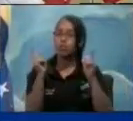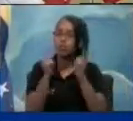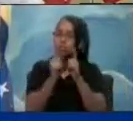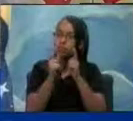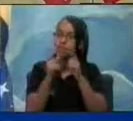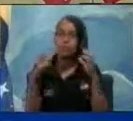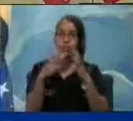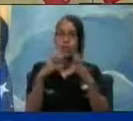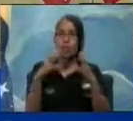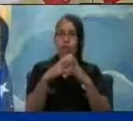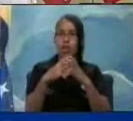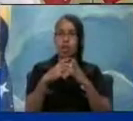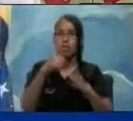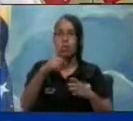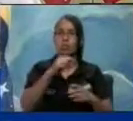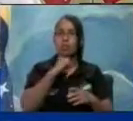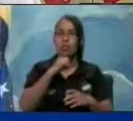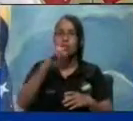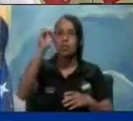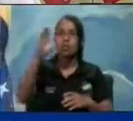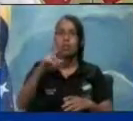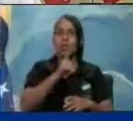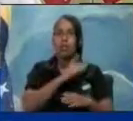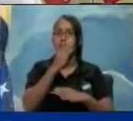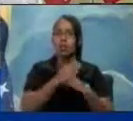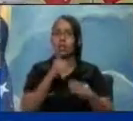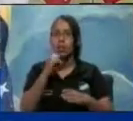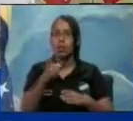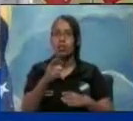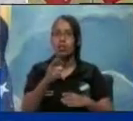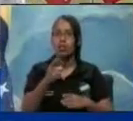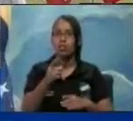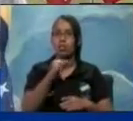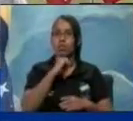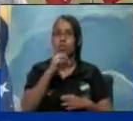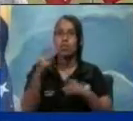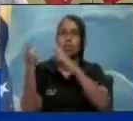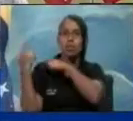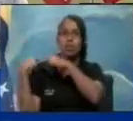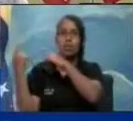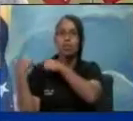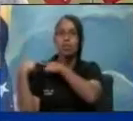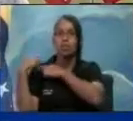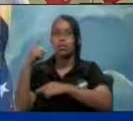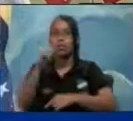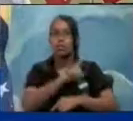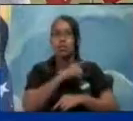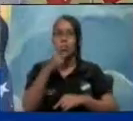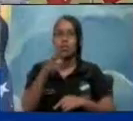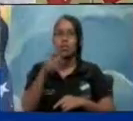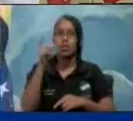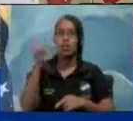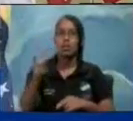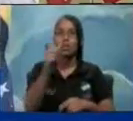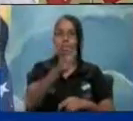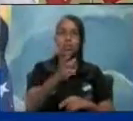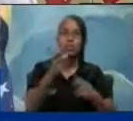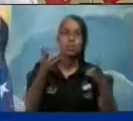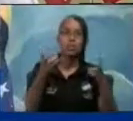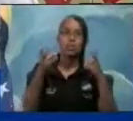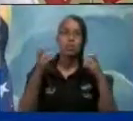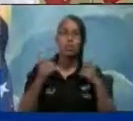tribu. Usted es el sacerdote entre ellos. Usted es responsable de que esa gente